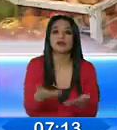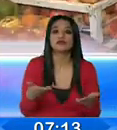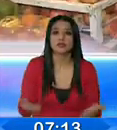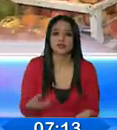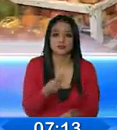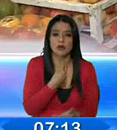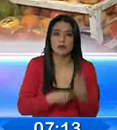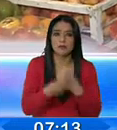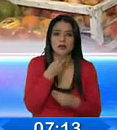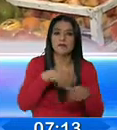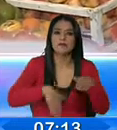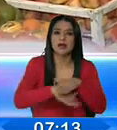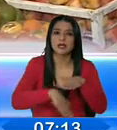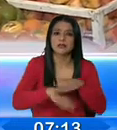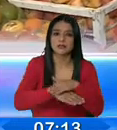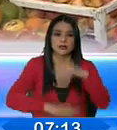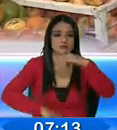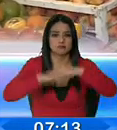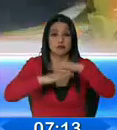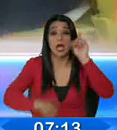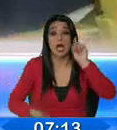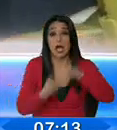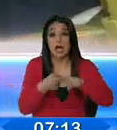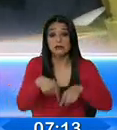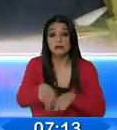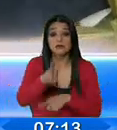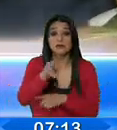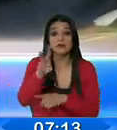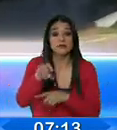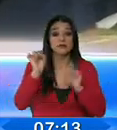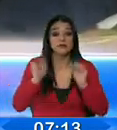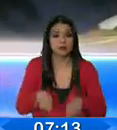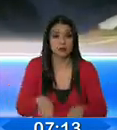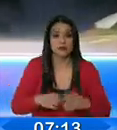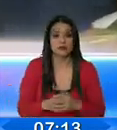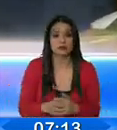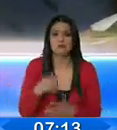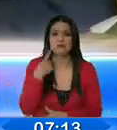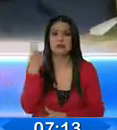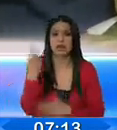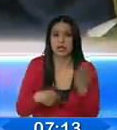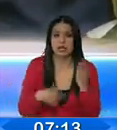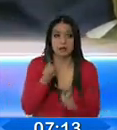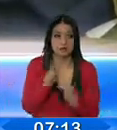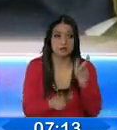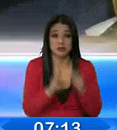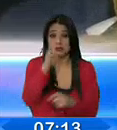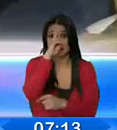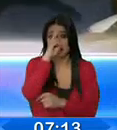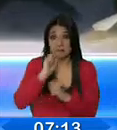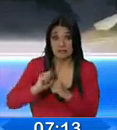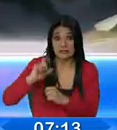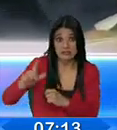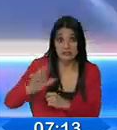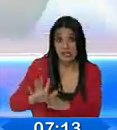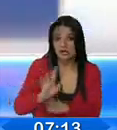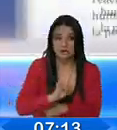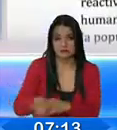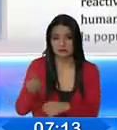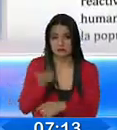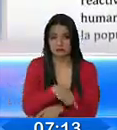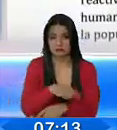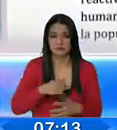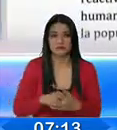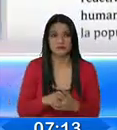canasta básica que estará vigente hasta fines del 2020. Esto buscaría evitar la especulación de precios. La